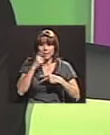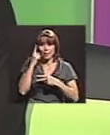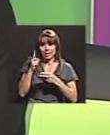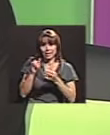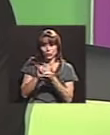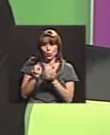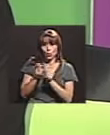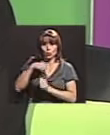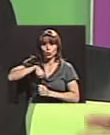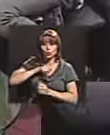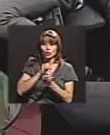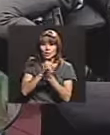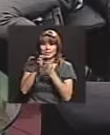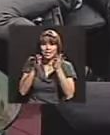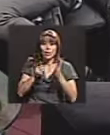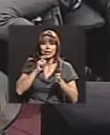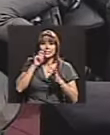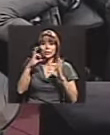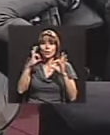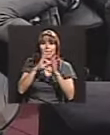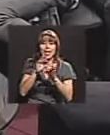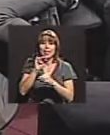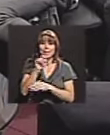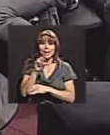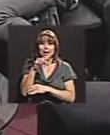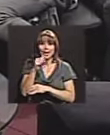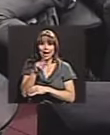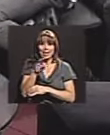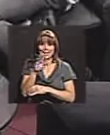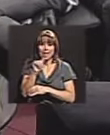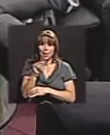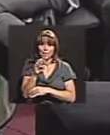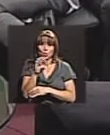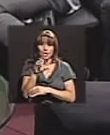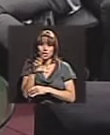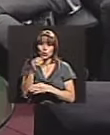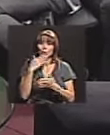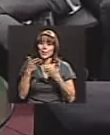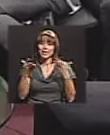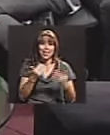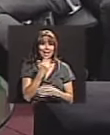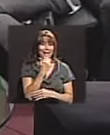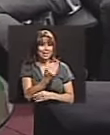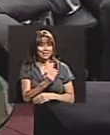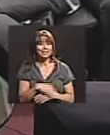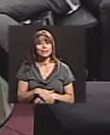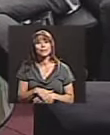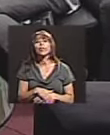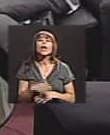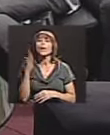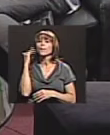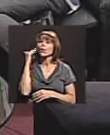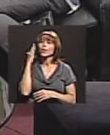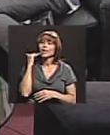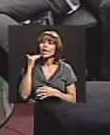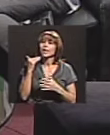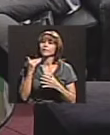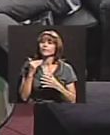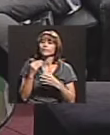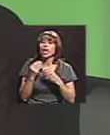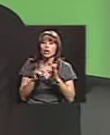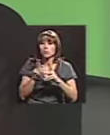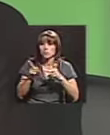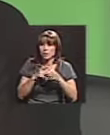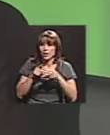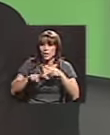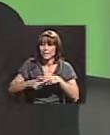sexualidad Margarita Murillo bienvenida Nuevamente muchas gracias Margarita Por qué es que se tacha o primero empezar definiendo que es